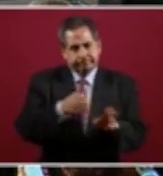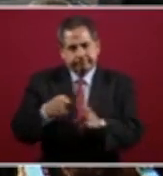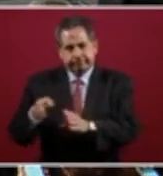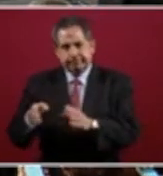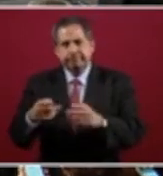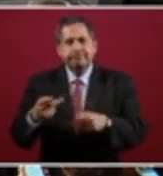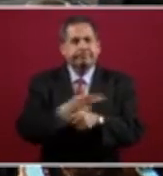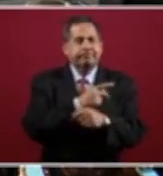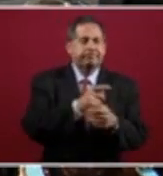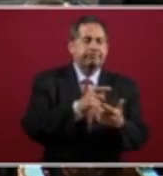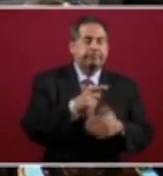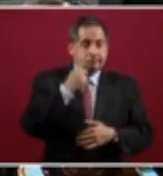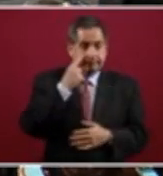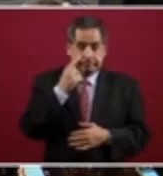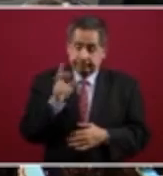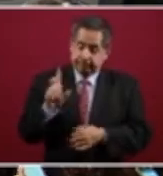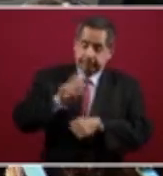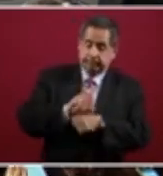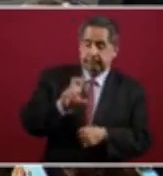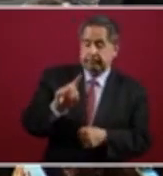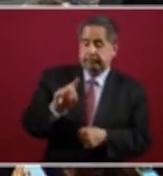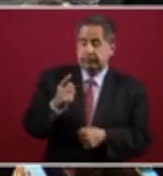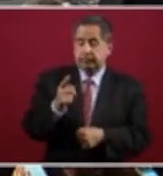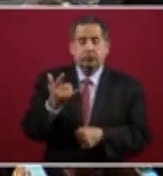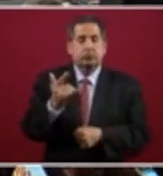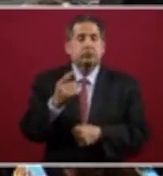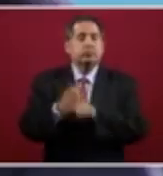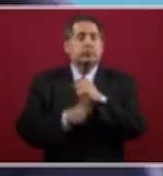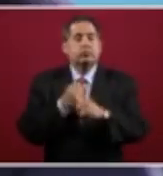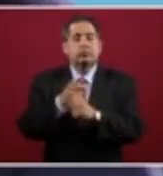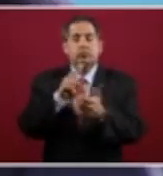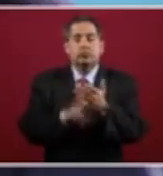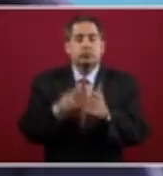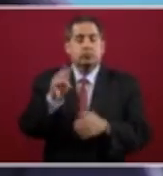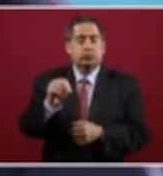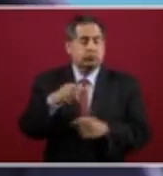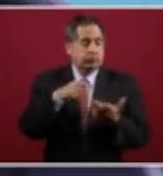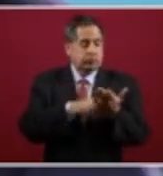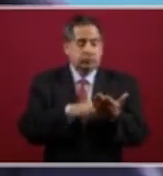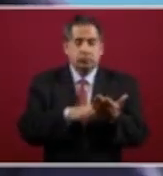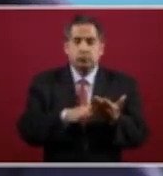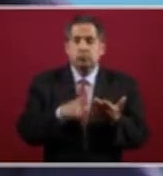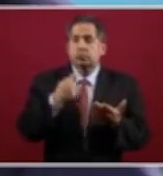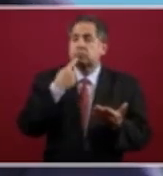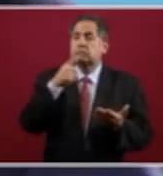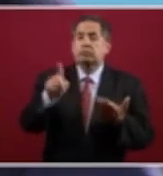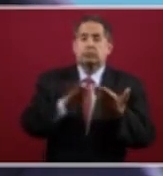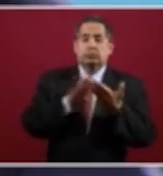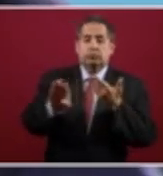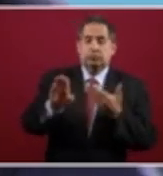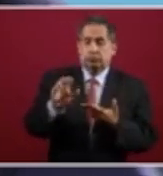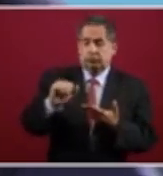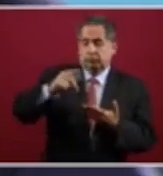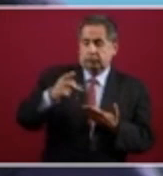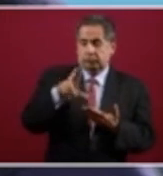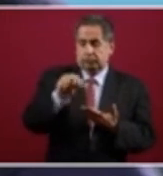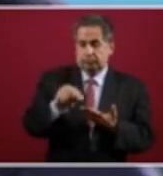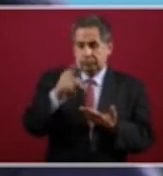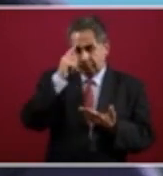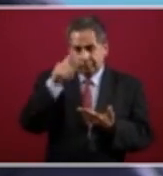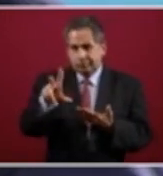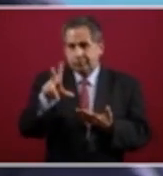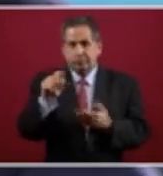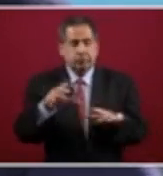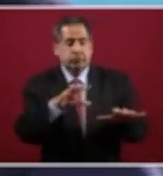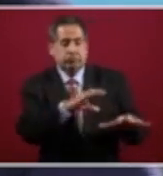de amparo. El 31 de julio de 2009 se presentó un amparo en contra del aseguramiento o confiscamiento